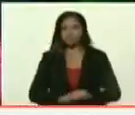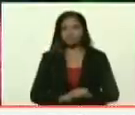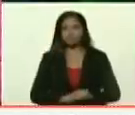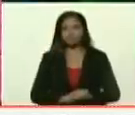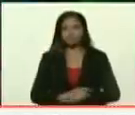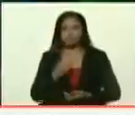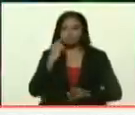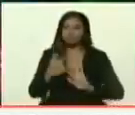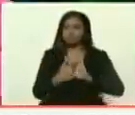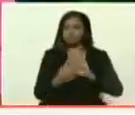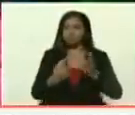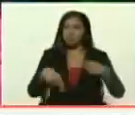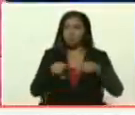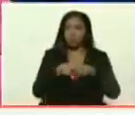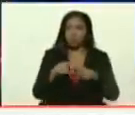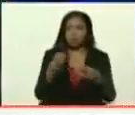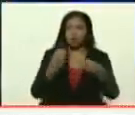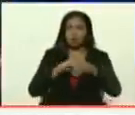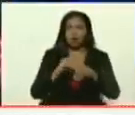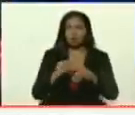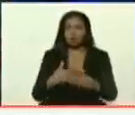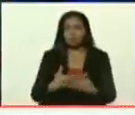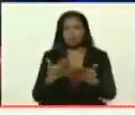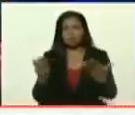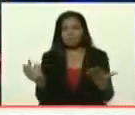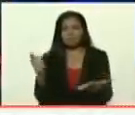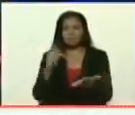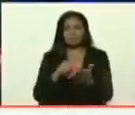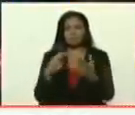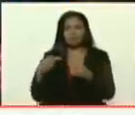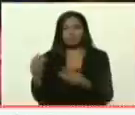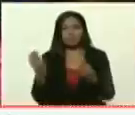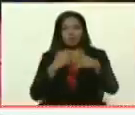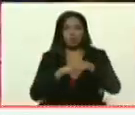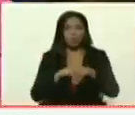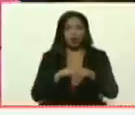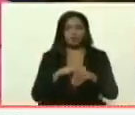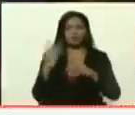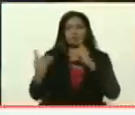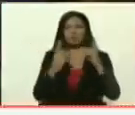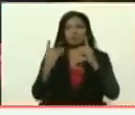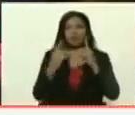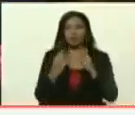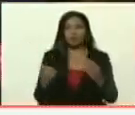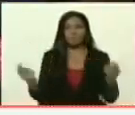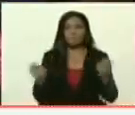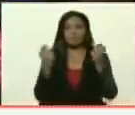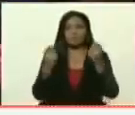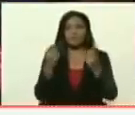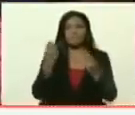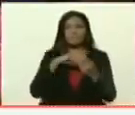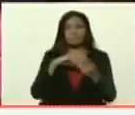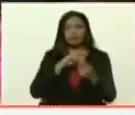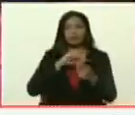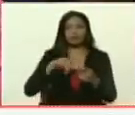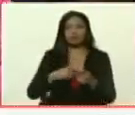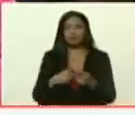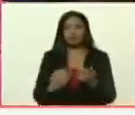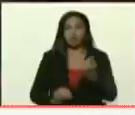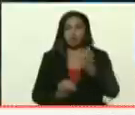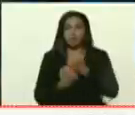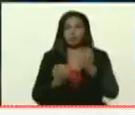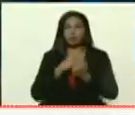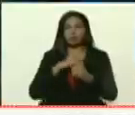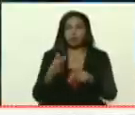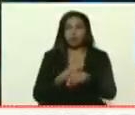Ha destacado que ha reiterado su disposición de participar en estas negociaciones de diálogo que impulsa la República Bolivariana de Venezuela con el apoyo